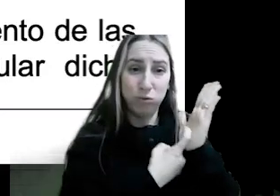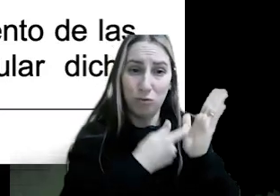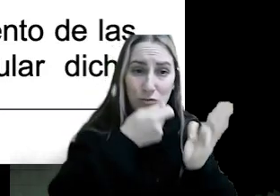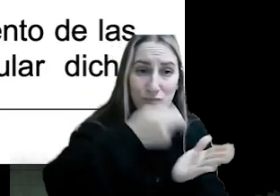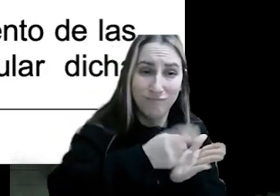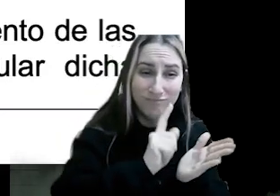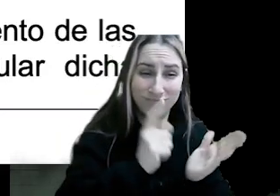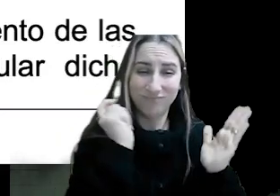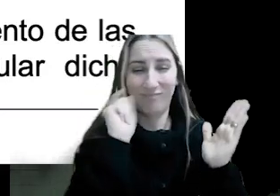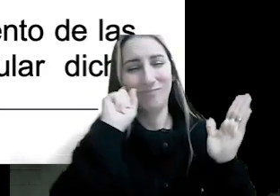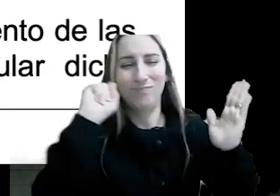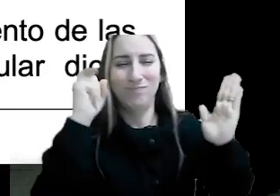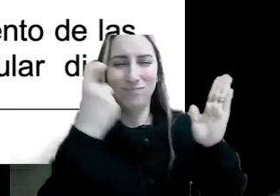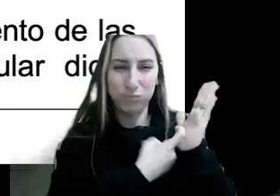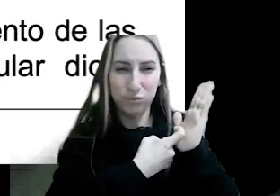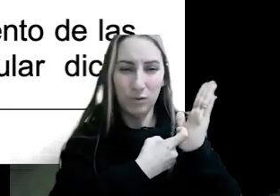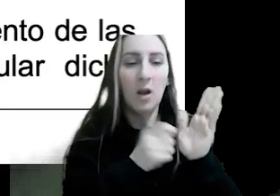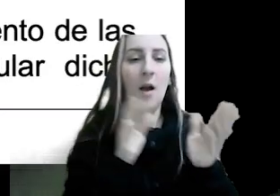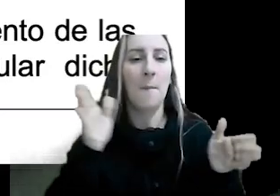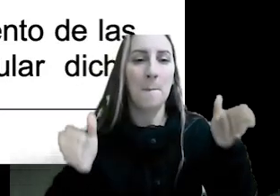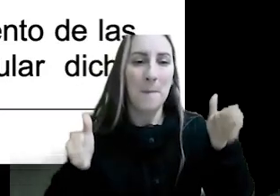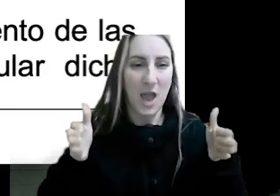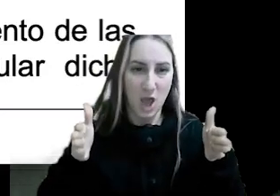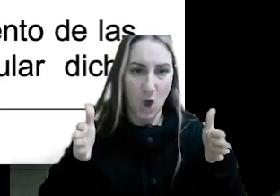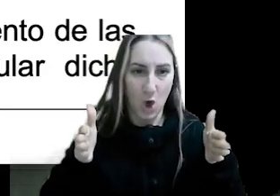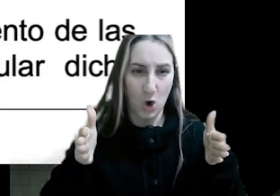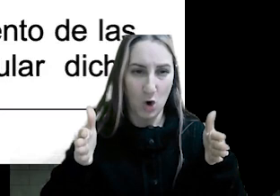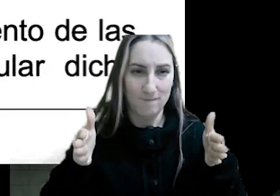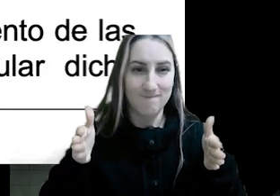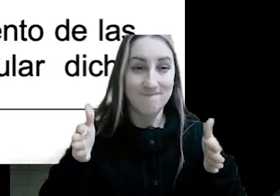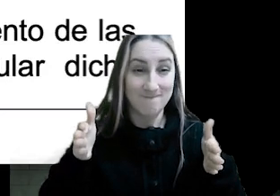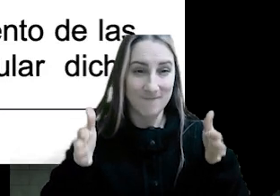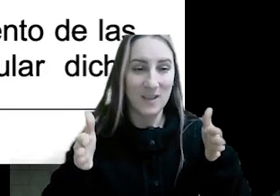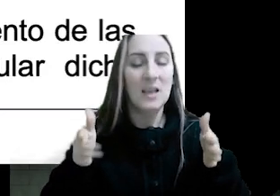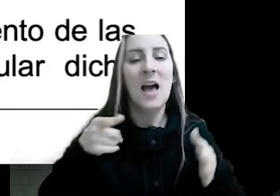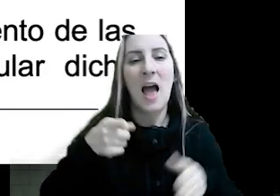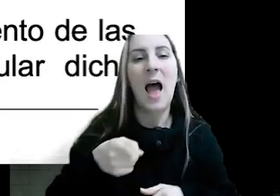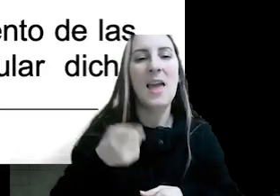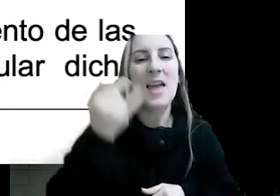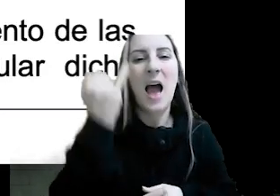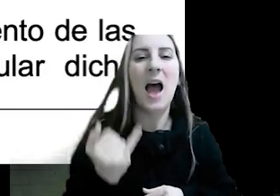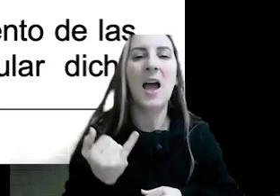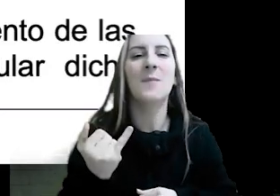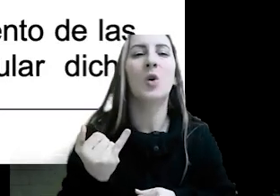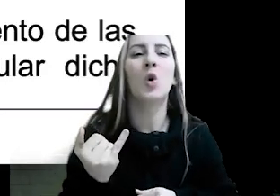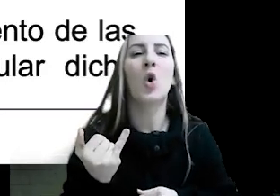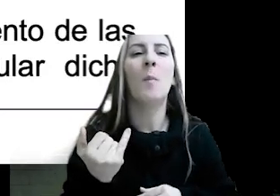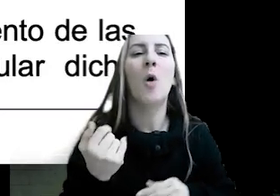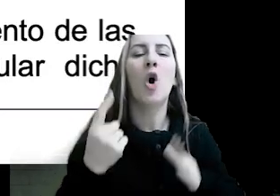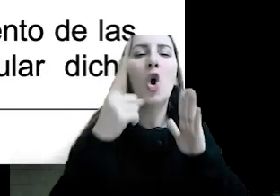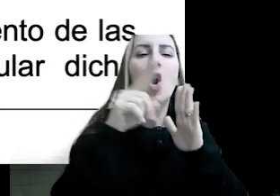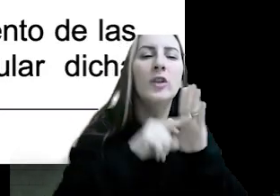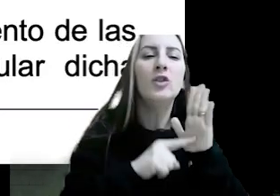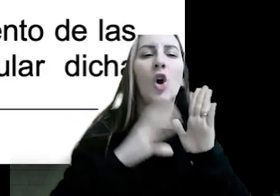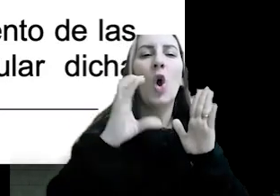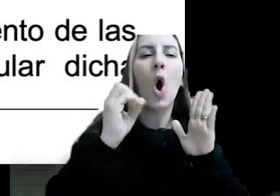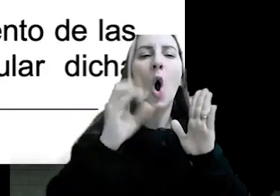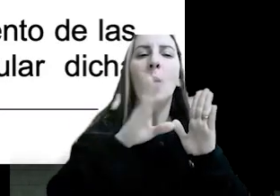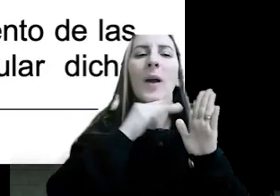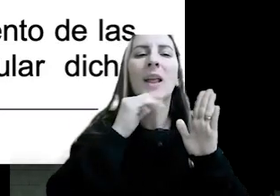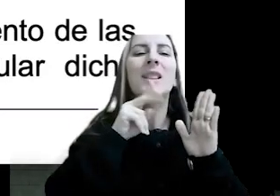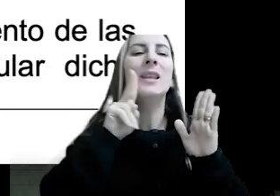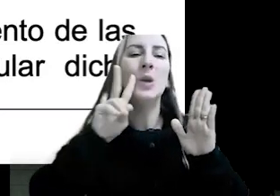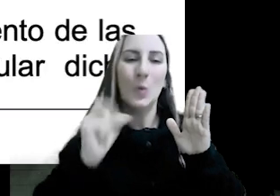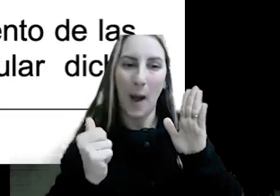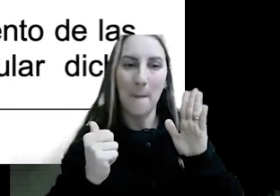evade en un periodo dado, y ahí sí tenemos una condición objetiva de punibilidad para la evasión de